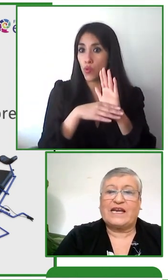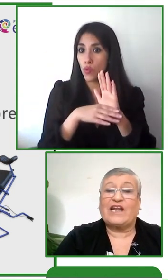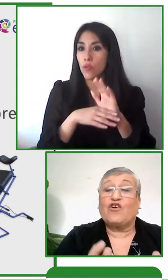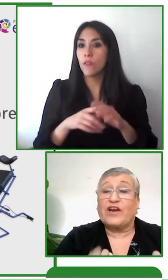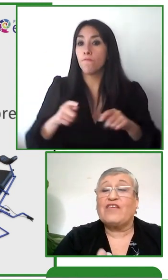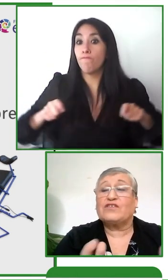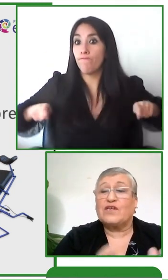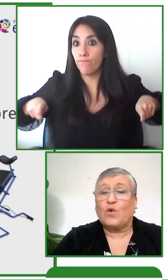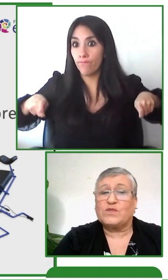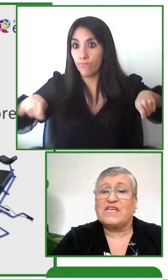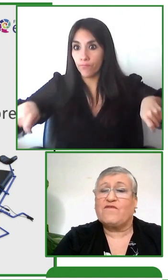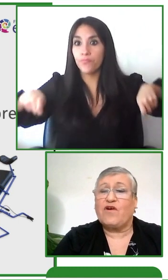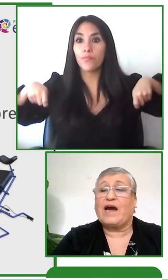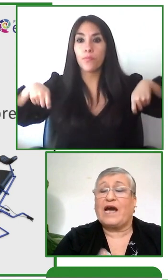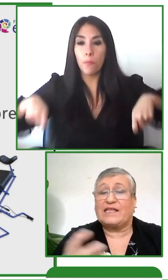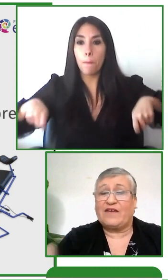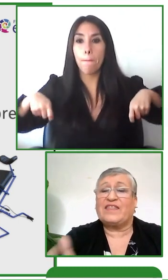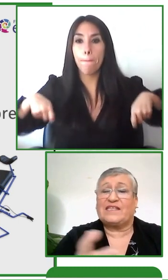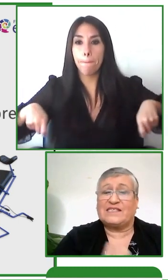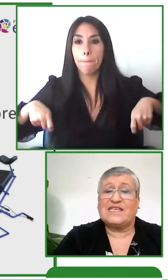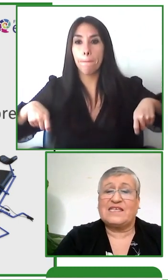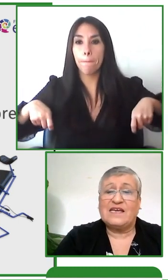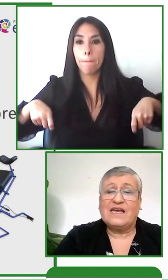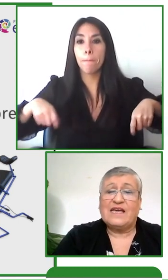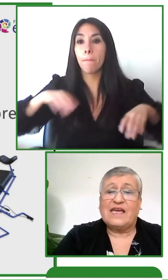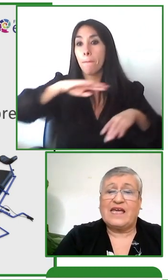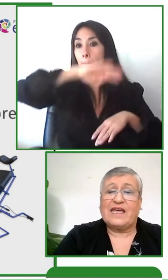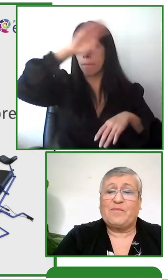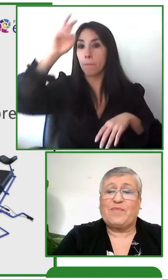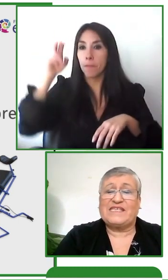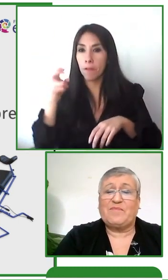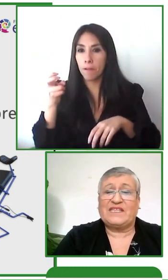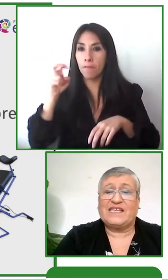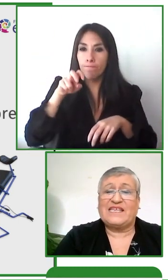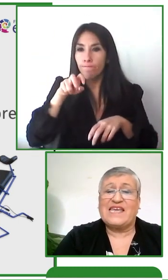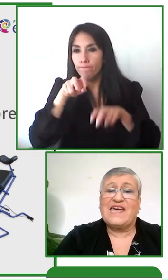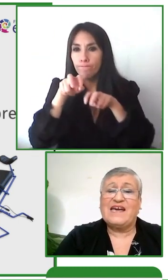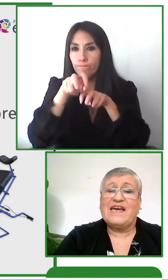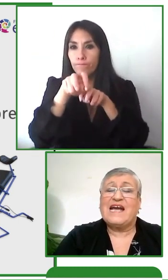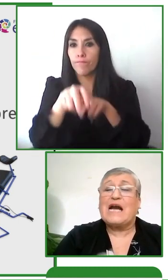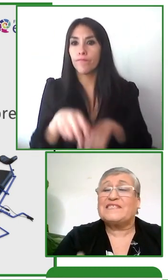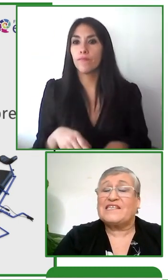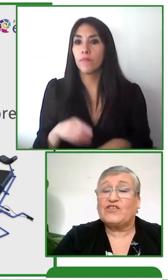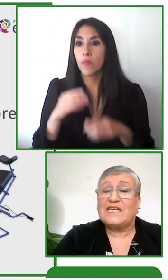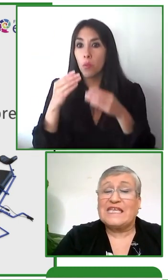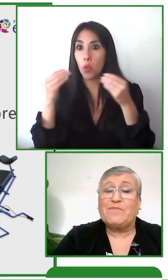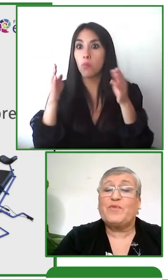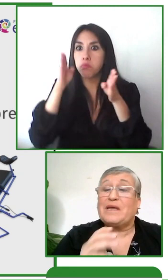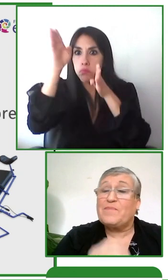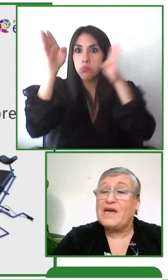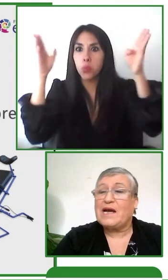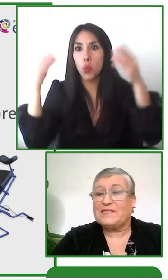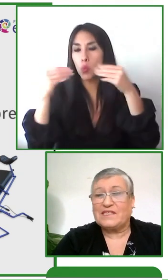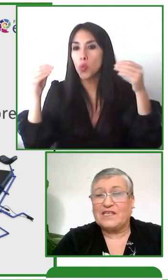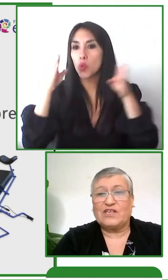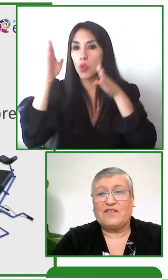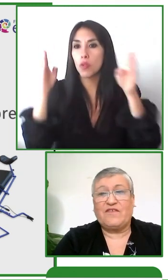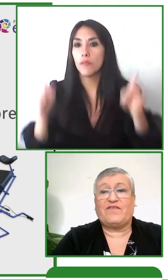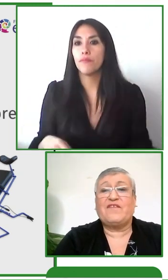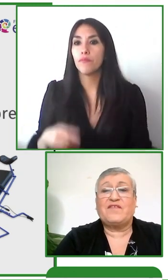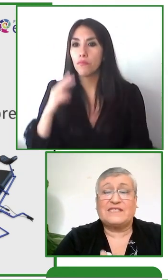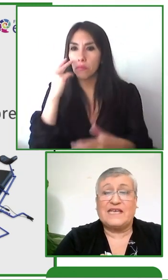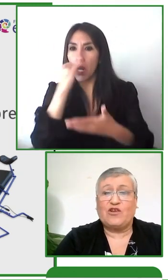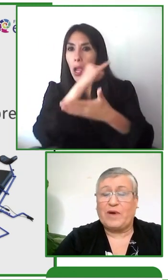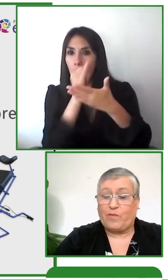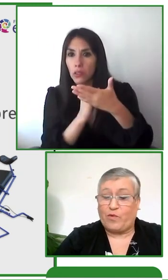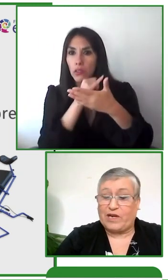los recorridos inclusivos a través de esta silla especialmente diseñada, capacitación de equipo, pero también capacitaciones